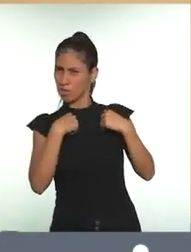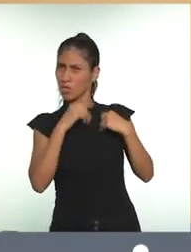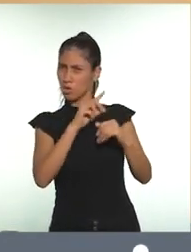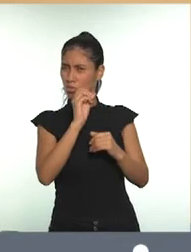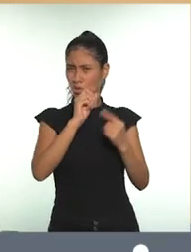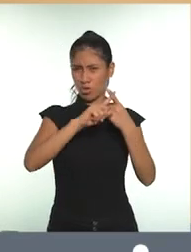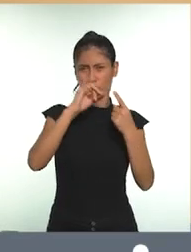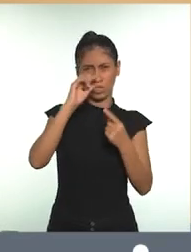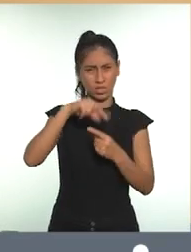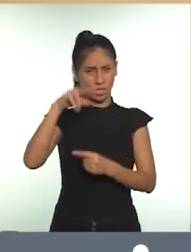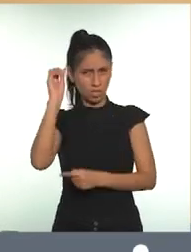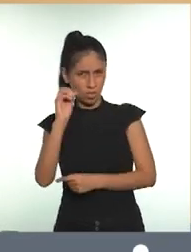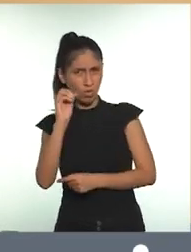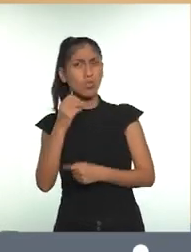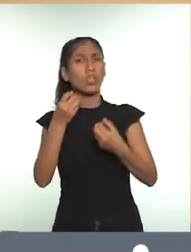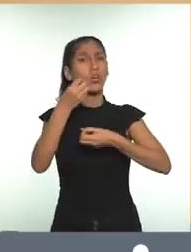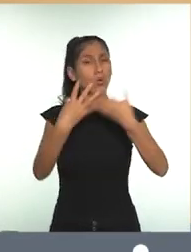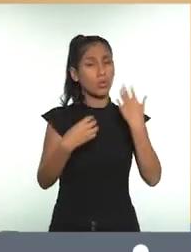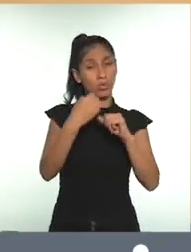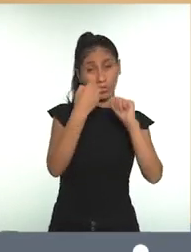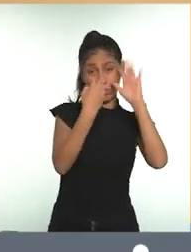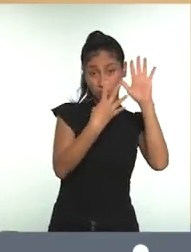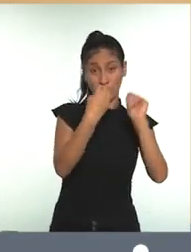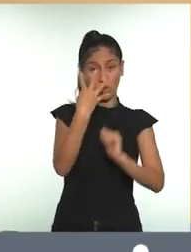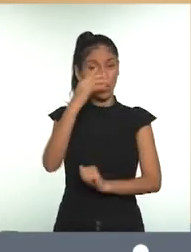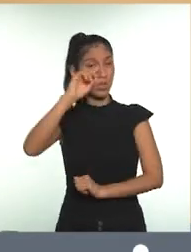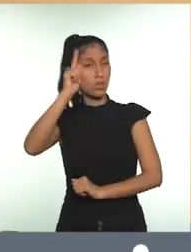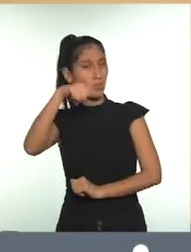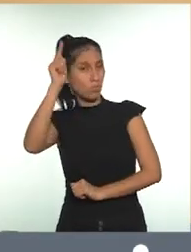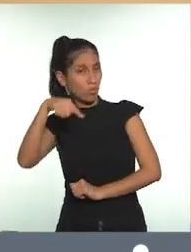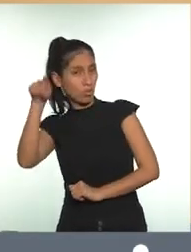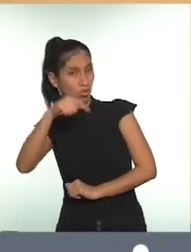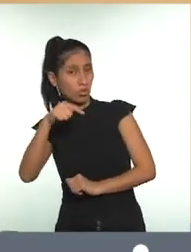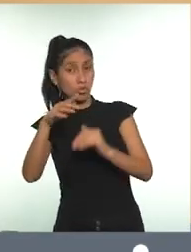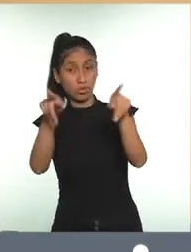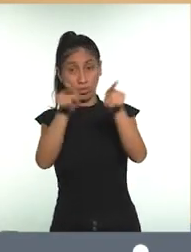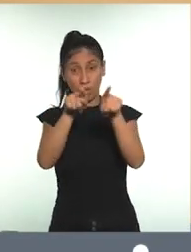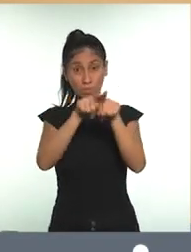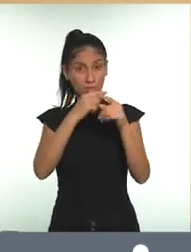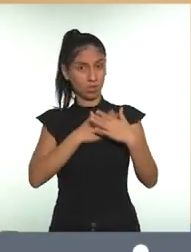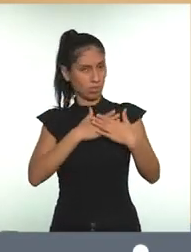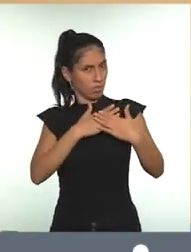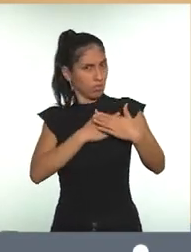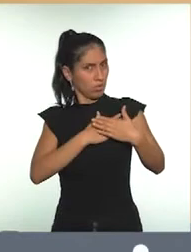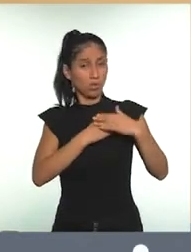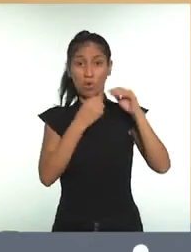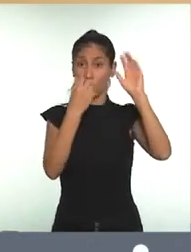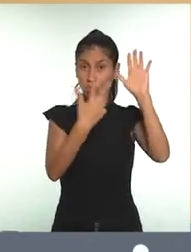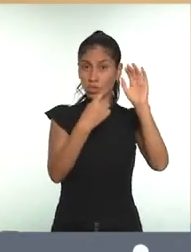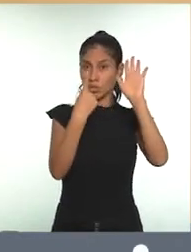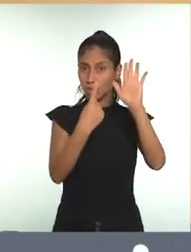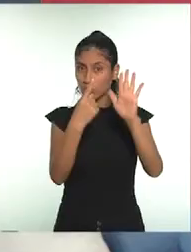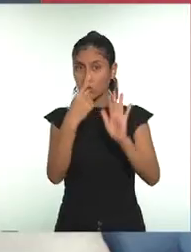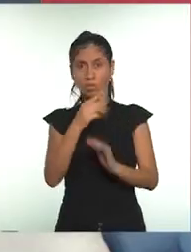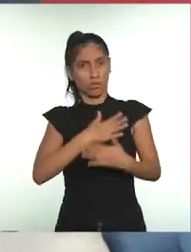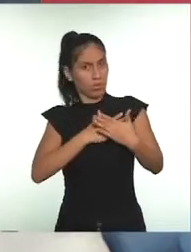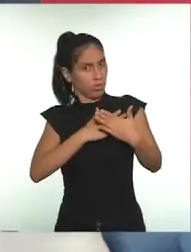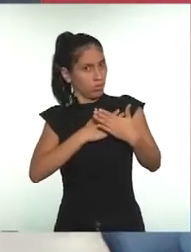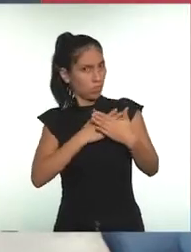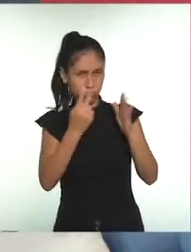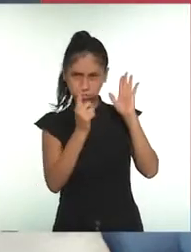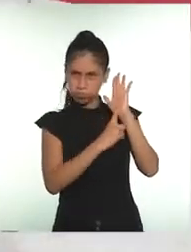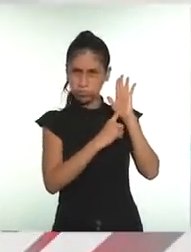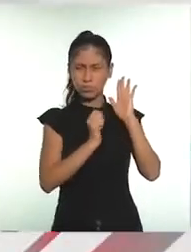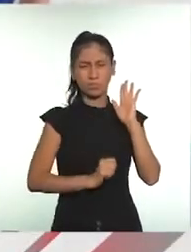de oxígeno en la sangre de 94% y 86 latidos del corazón por minuto. Vamos